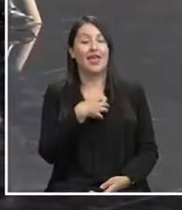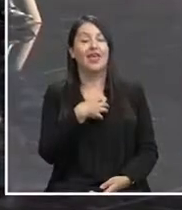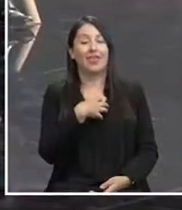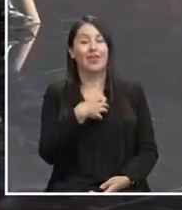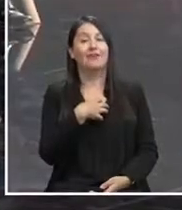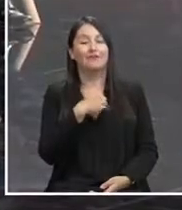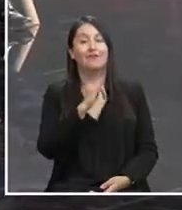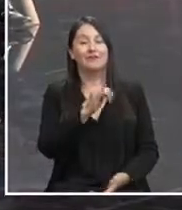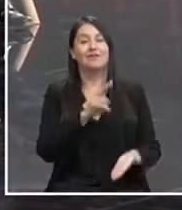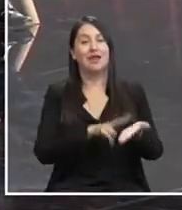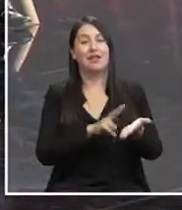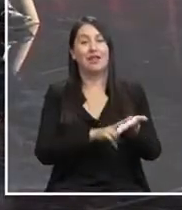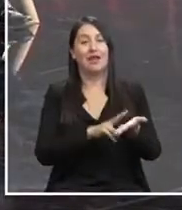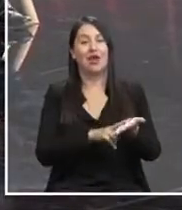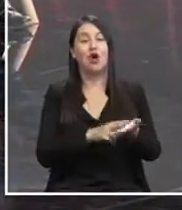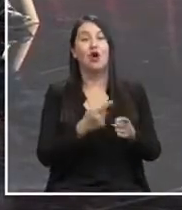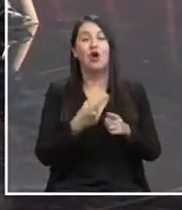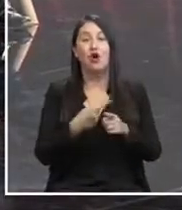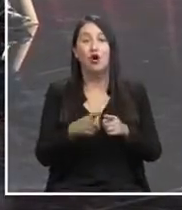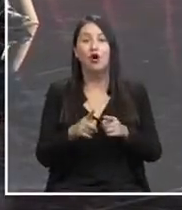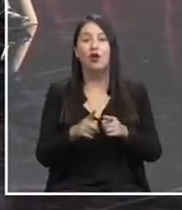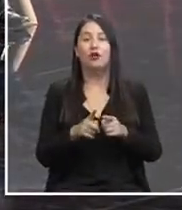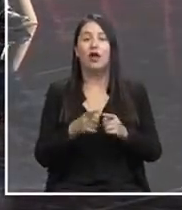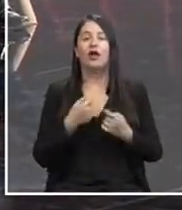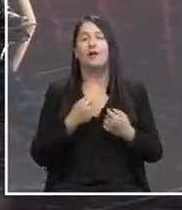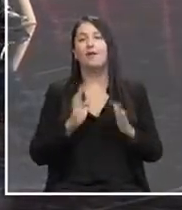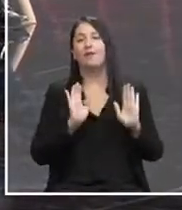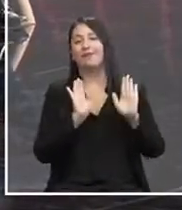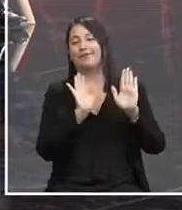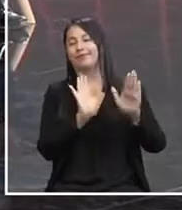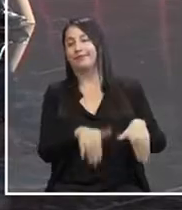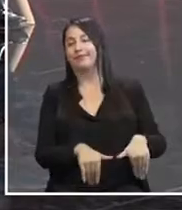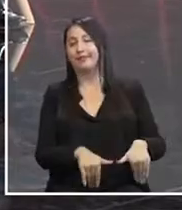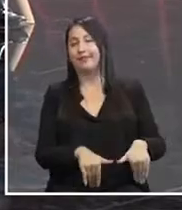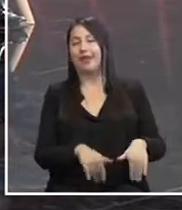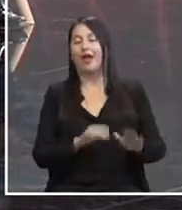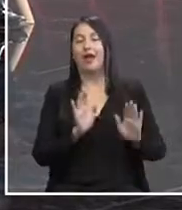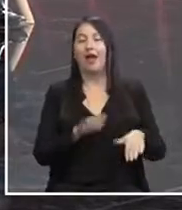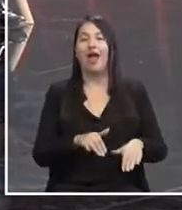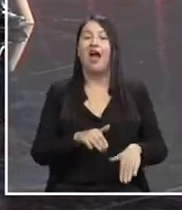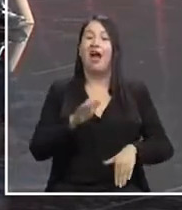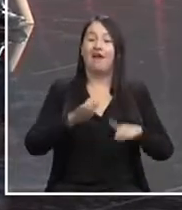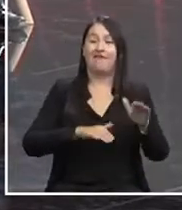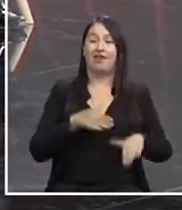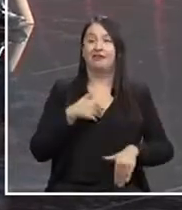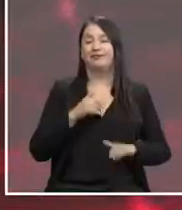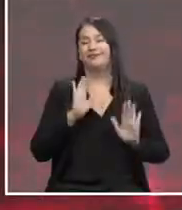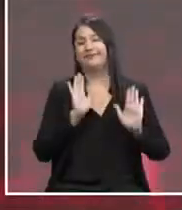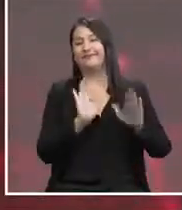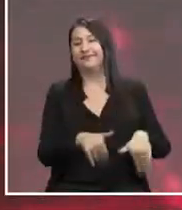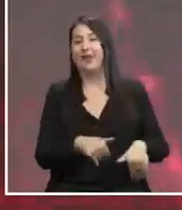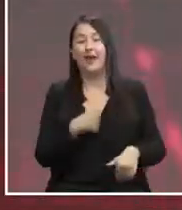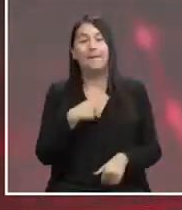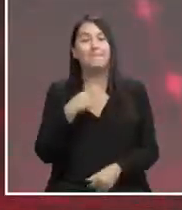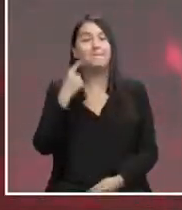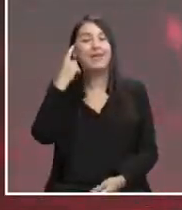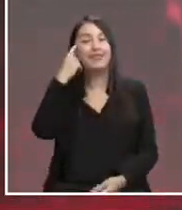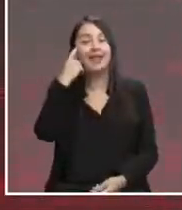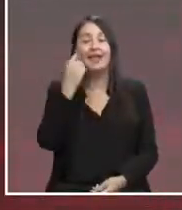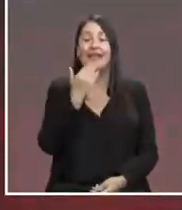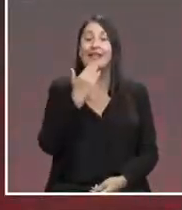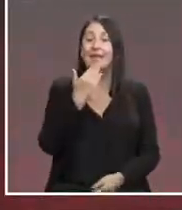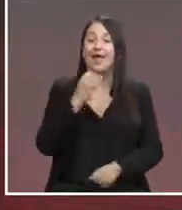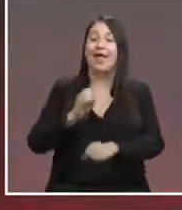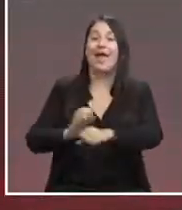el otro gran paralizador de la experiencia es la pereza, ¿verdad? Ajá. Que van de la mano muchas veces. La pereza también mental y la pereza también emocional, como